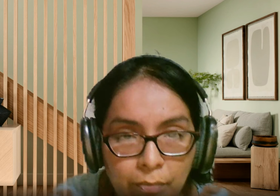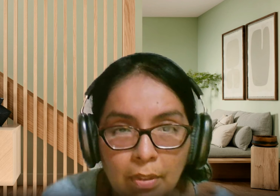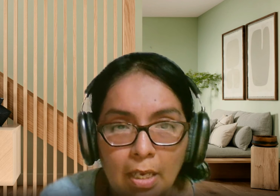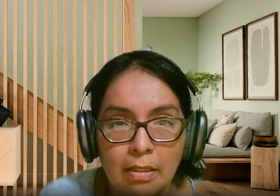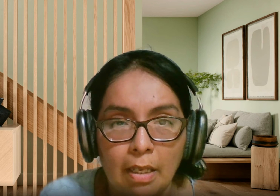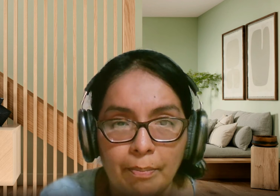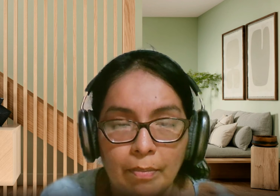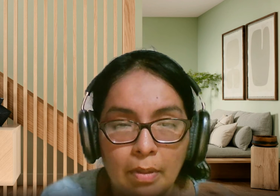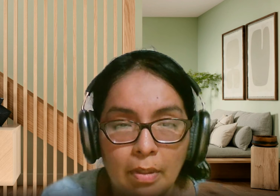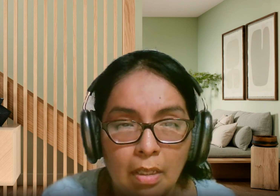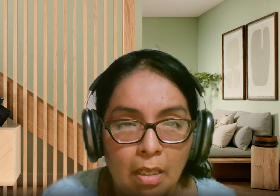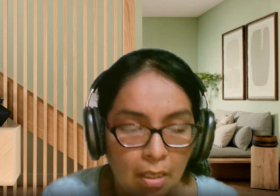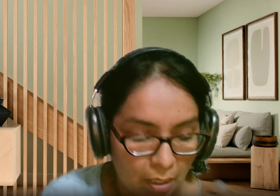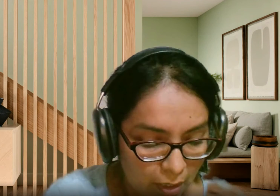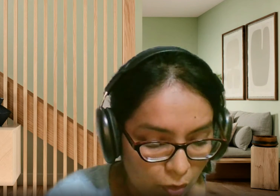Ya está.